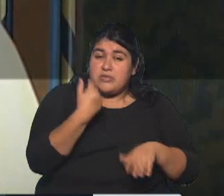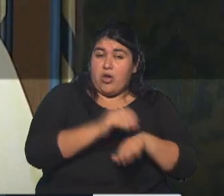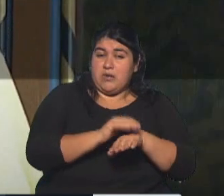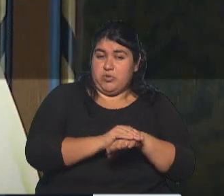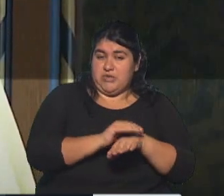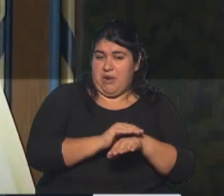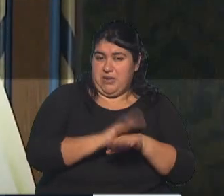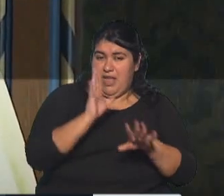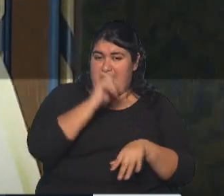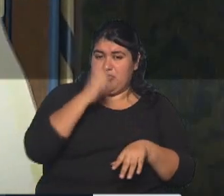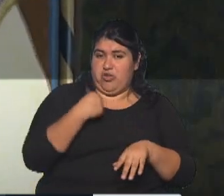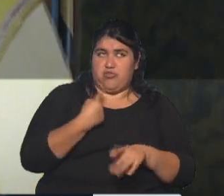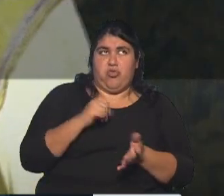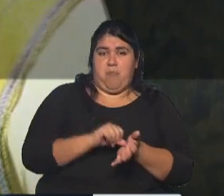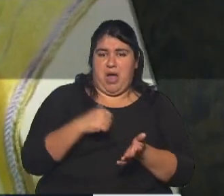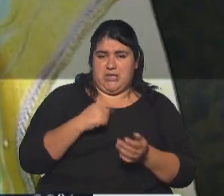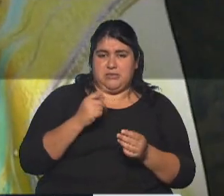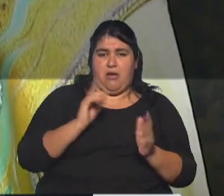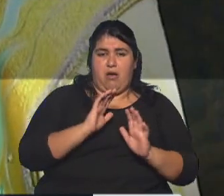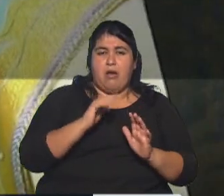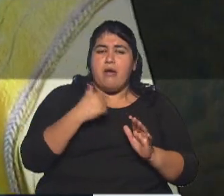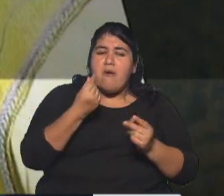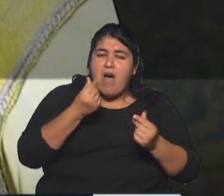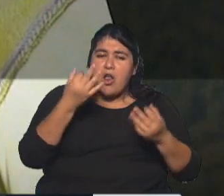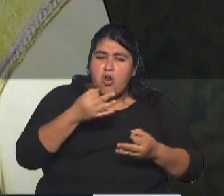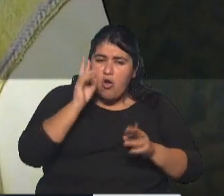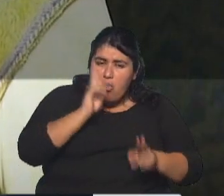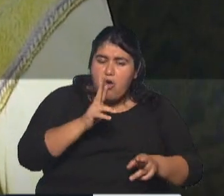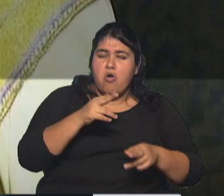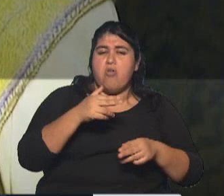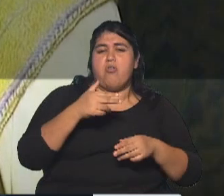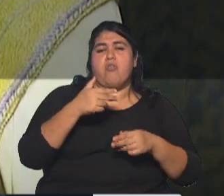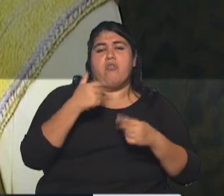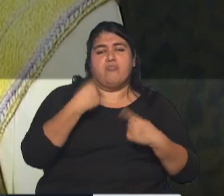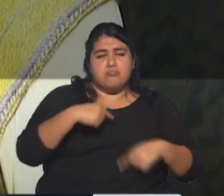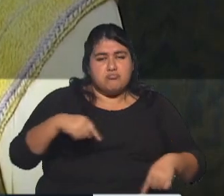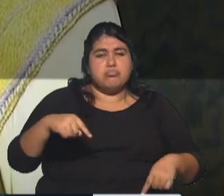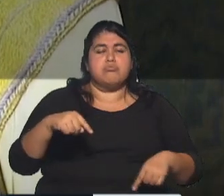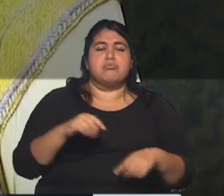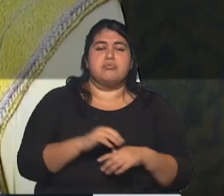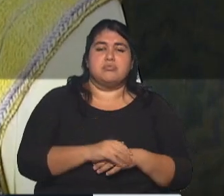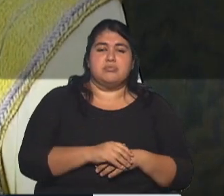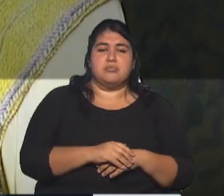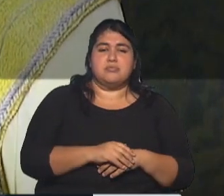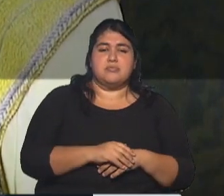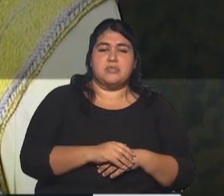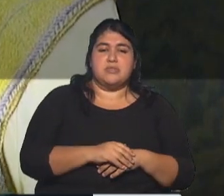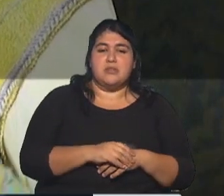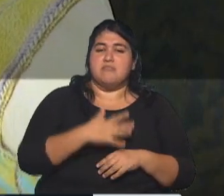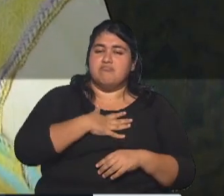our national responsibility as a country formed by Christian values,